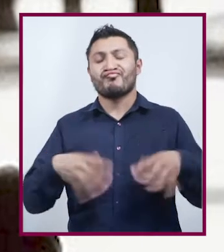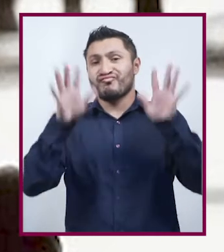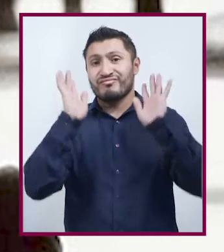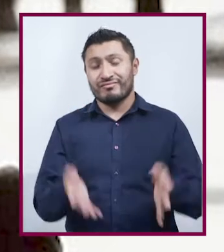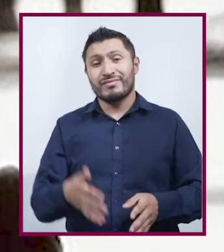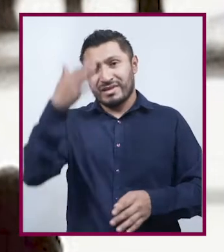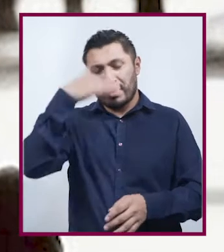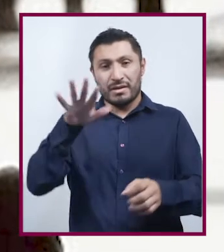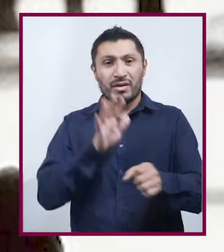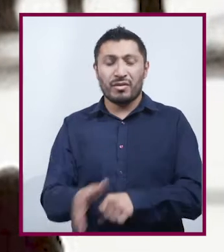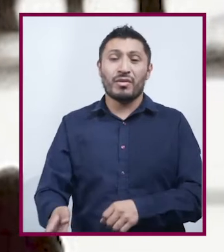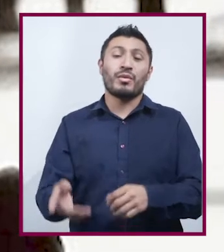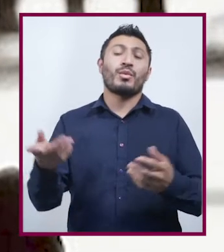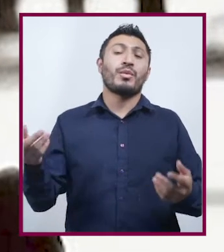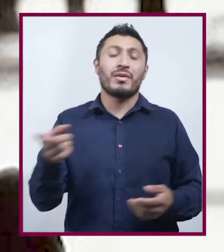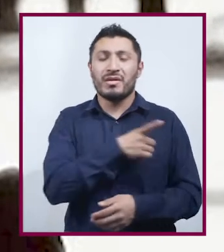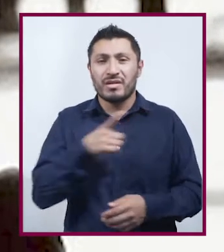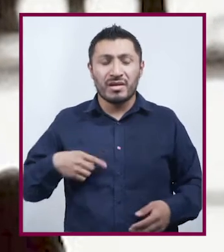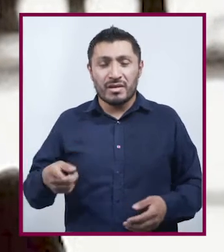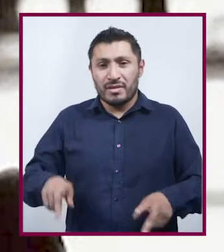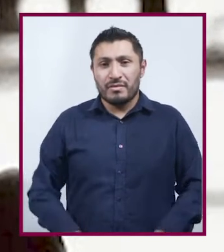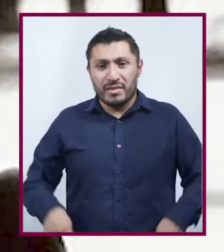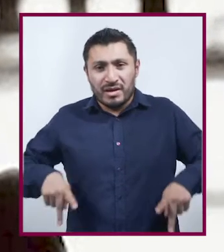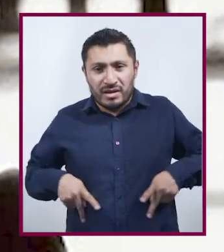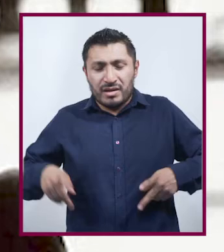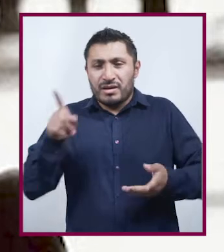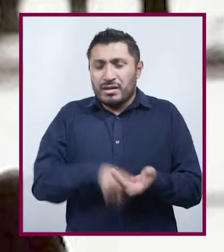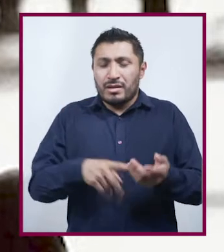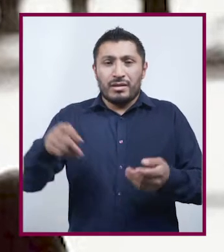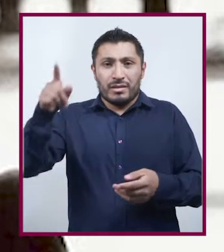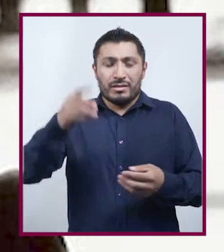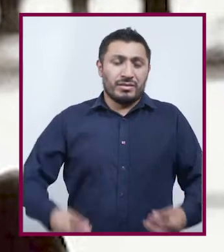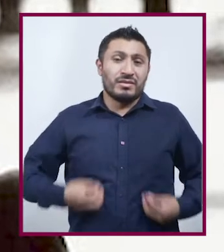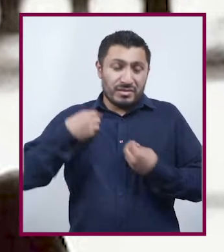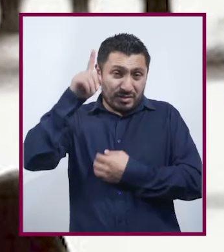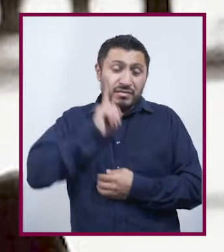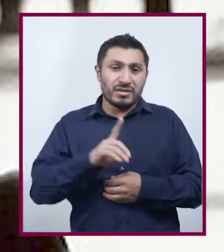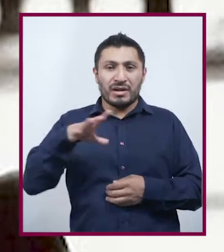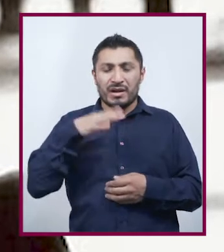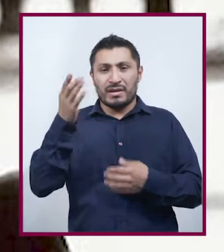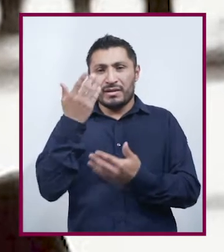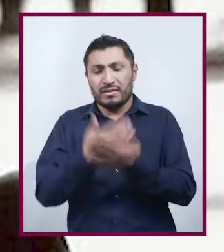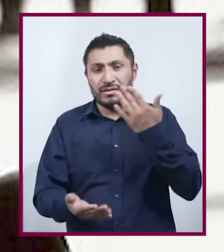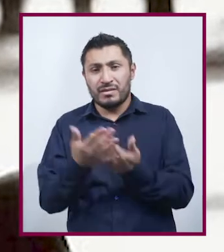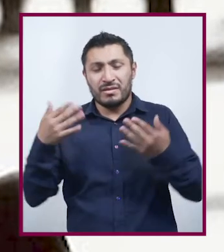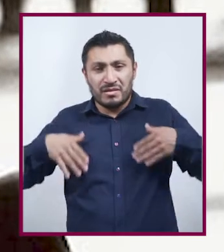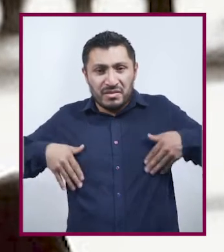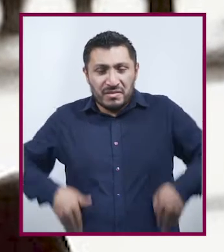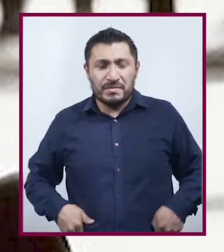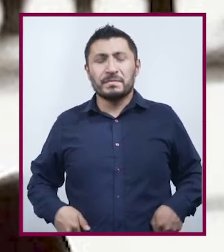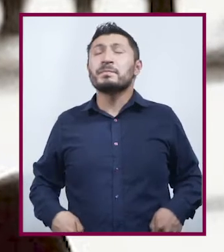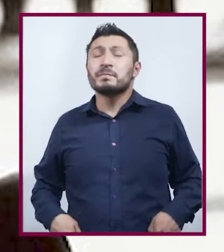sabía cuál era el rol que el pantalón debería desempeñar en la vida de las mujeres. Tiene sus manos metidas en unos